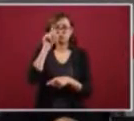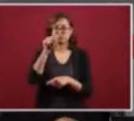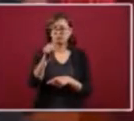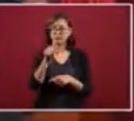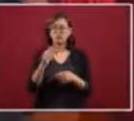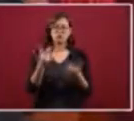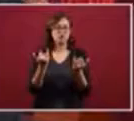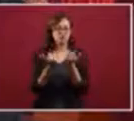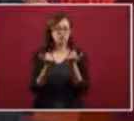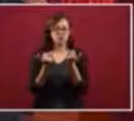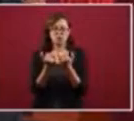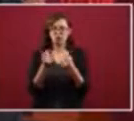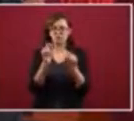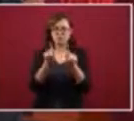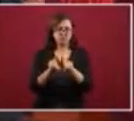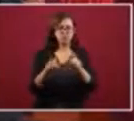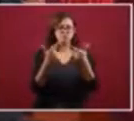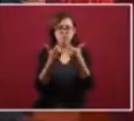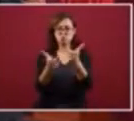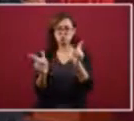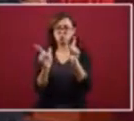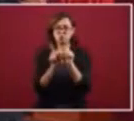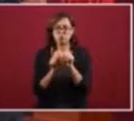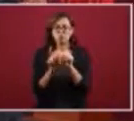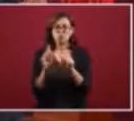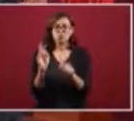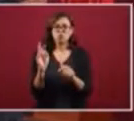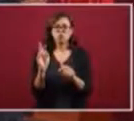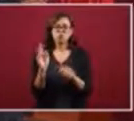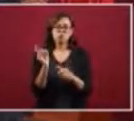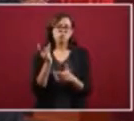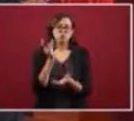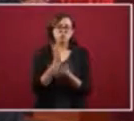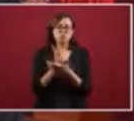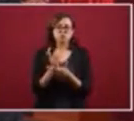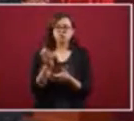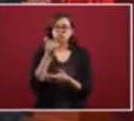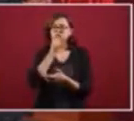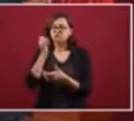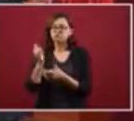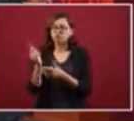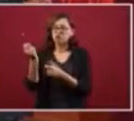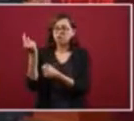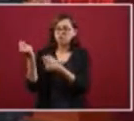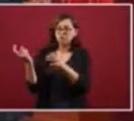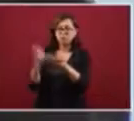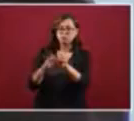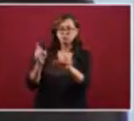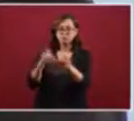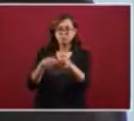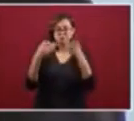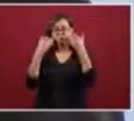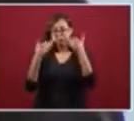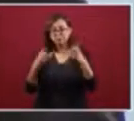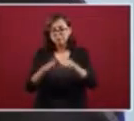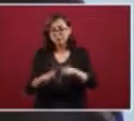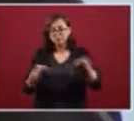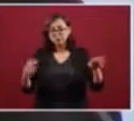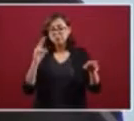mismo, prácticamente el mismo grupo, adicionado de algunos de los técnicos italianos, y ahí también se pudo hacer